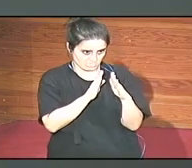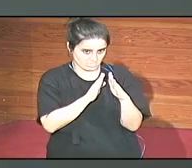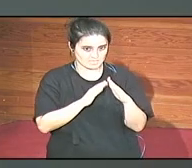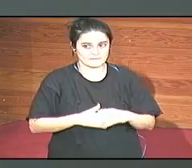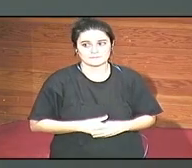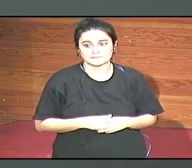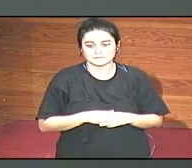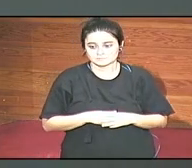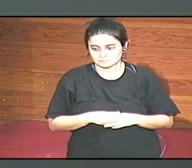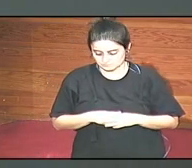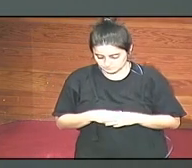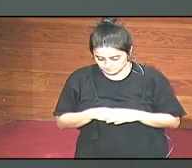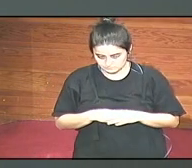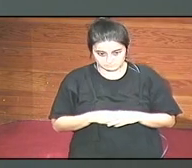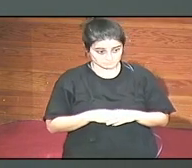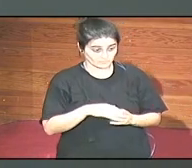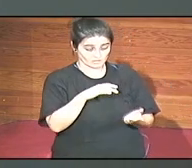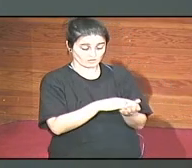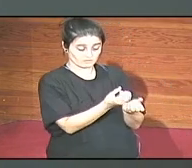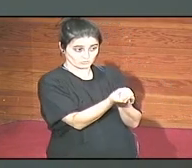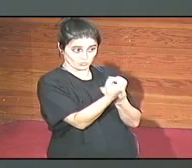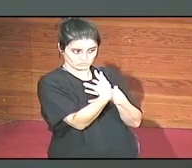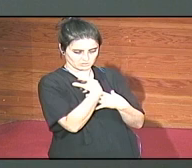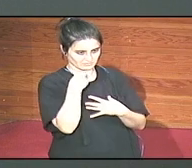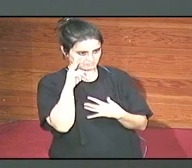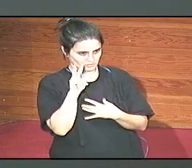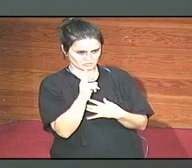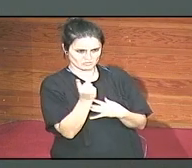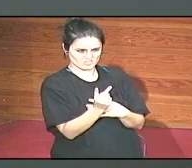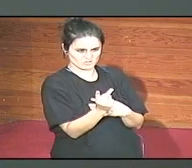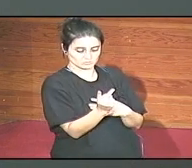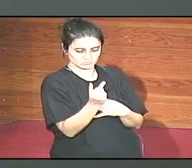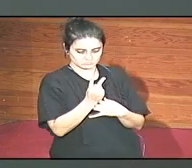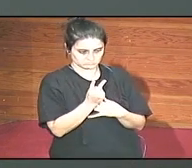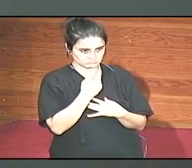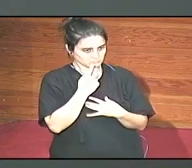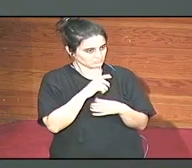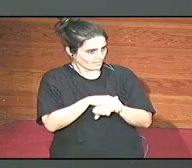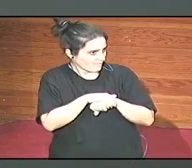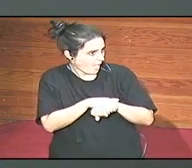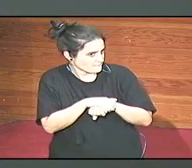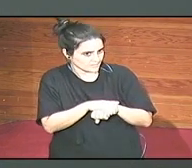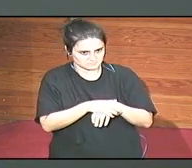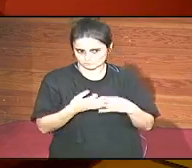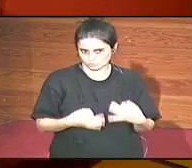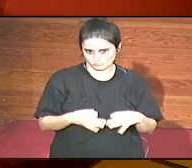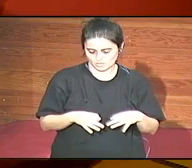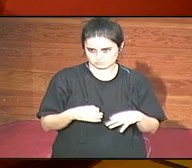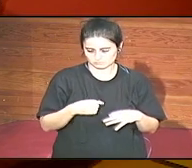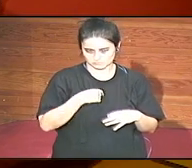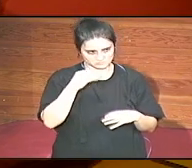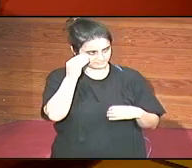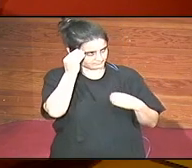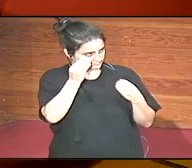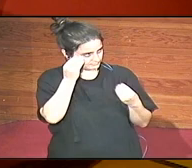yo cuando me lo contaban y veía los dos y decir que eran amigos y que eran lo normal yo me preguntaba si